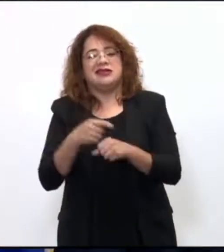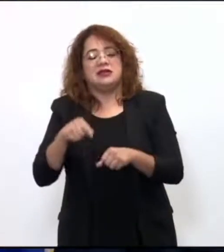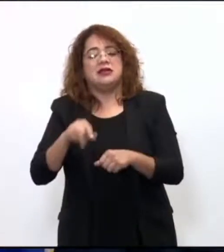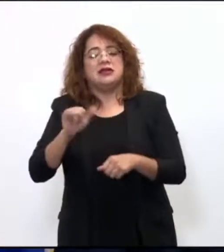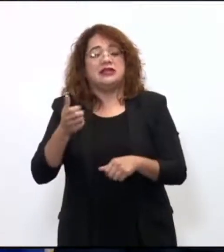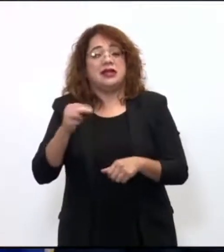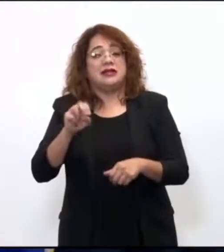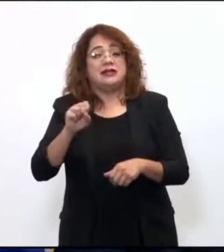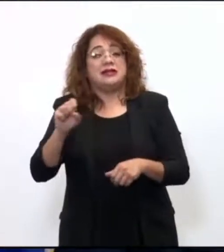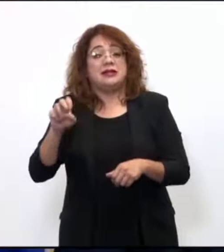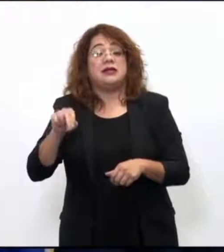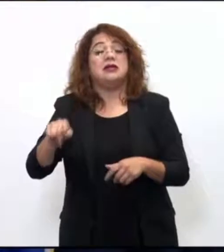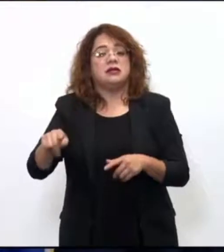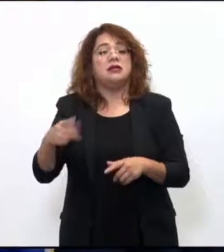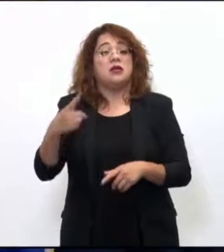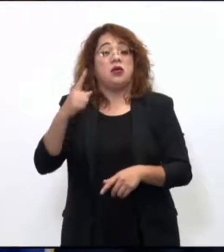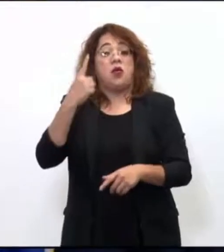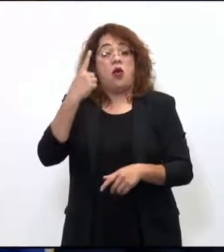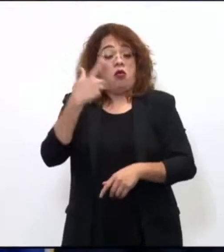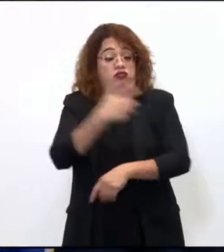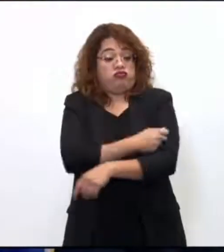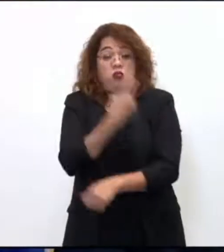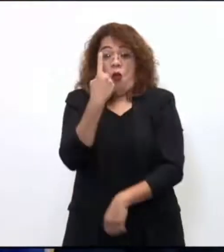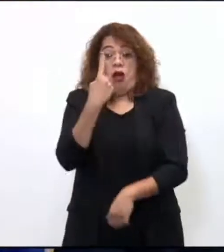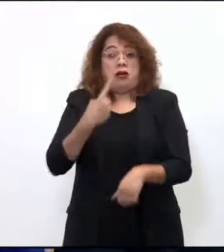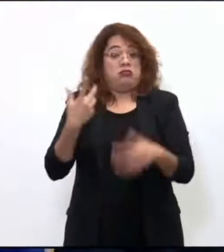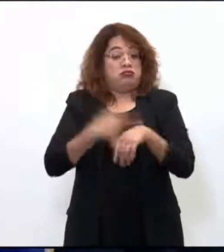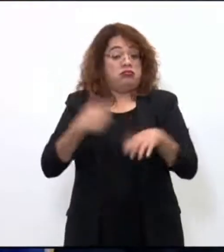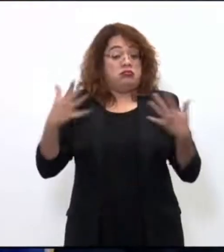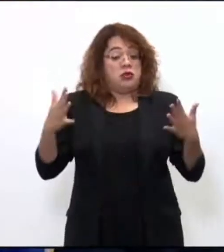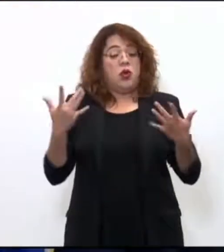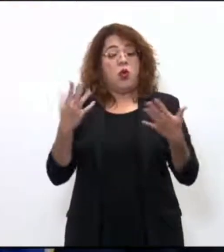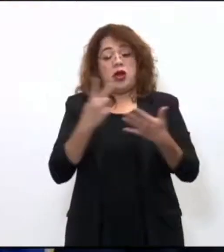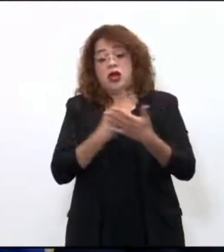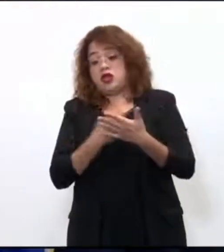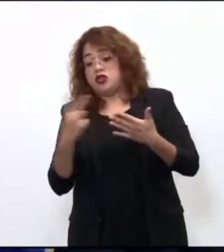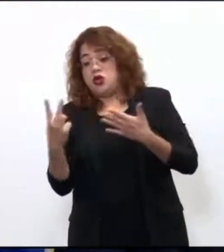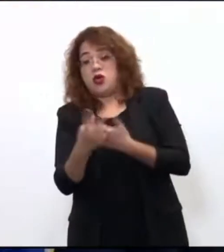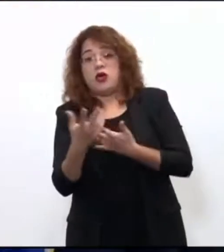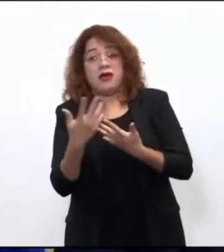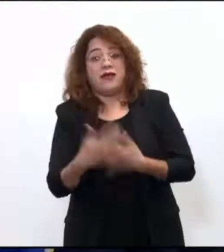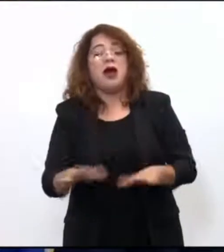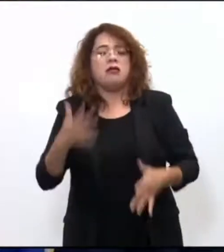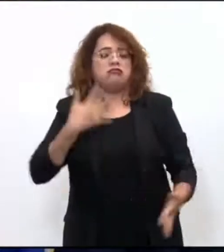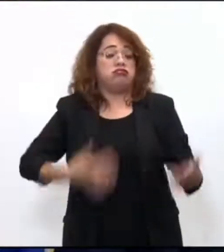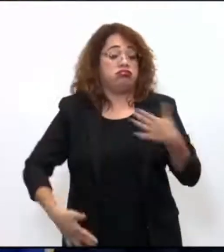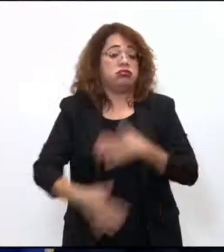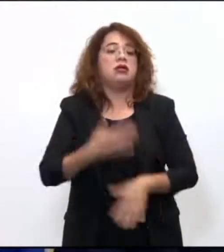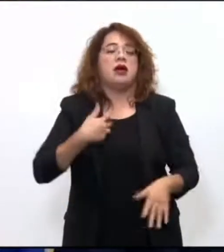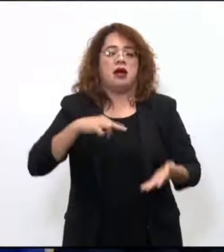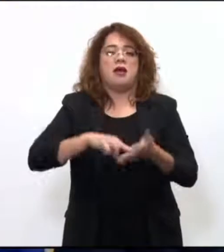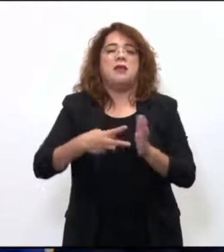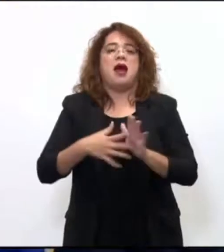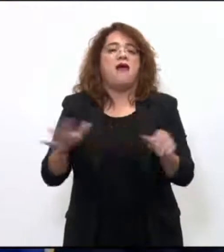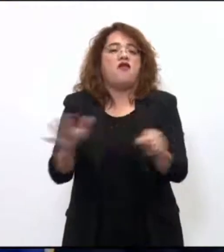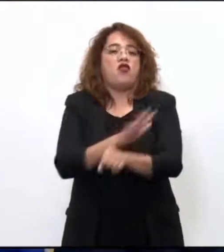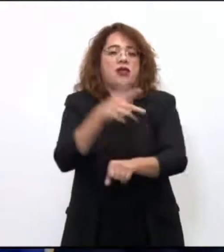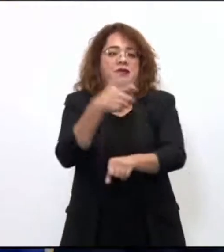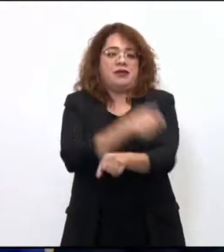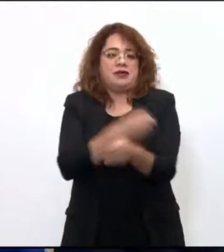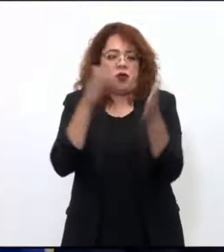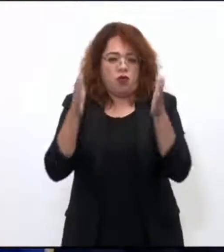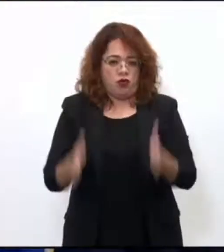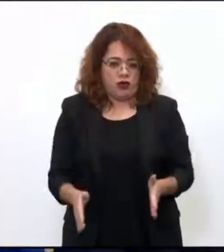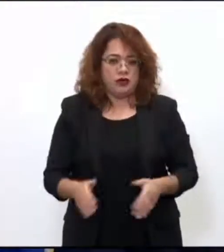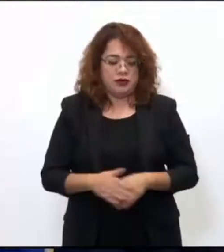Las reuniones sociales e informales al aire libre pueden funcionar con una